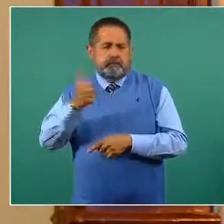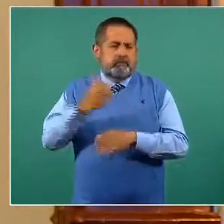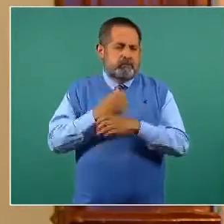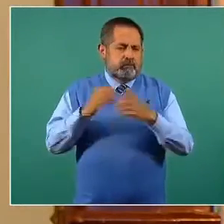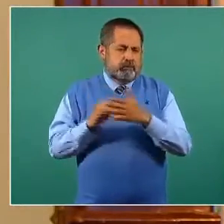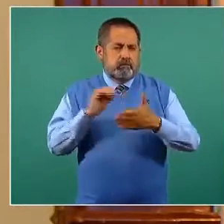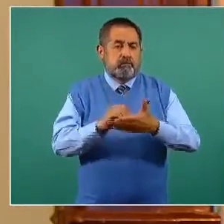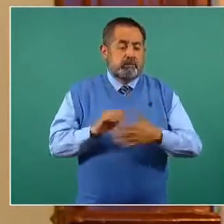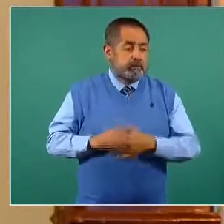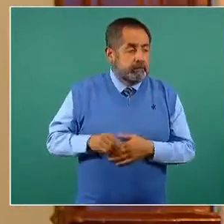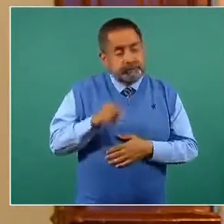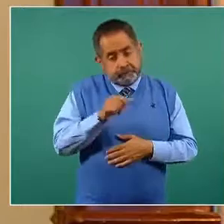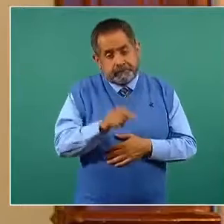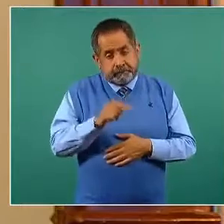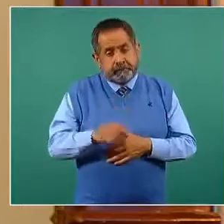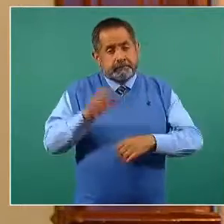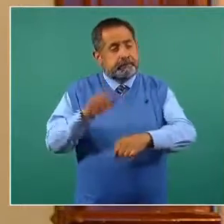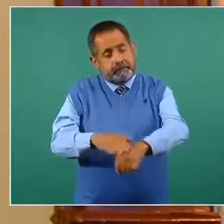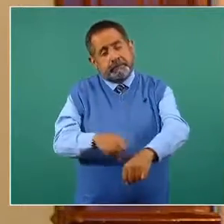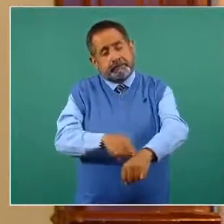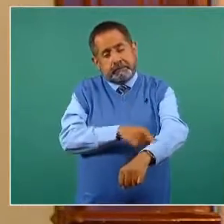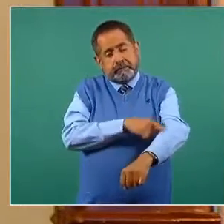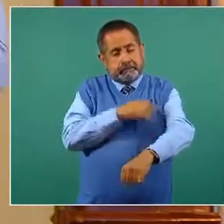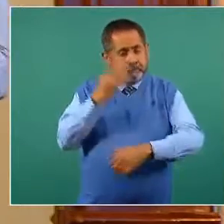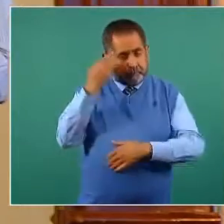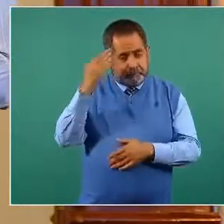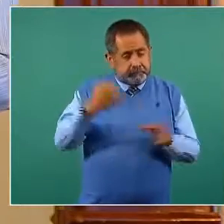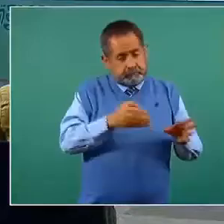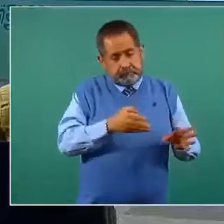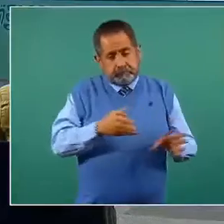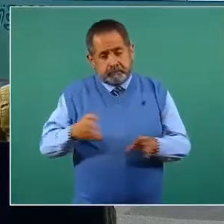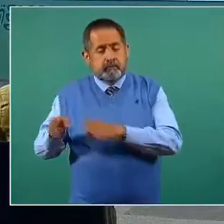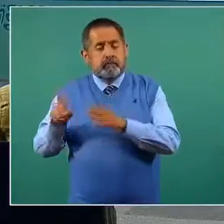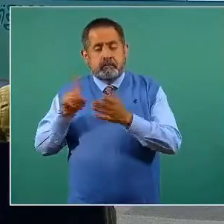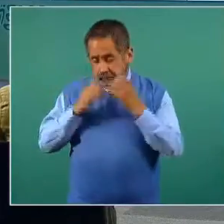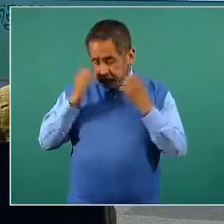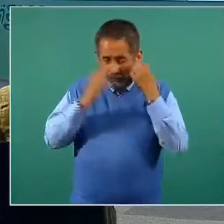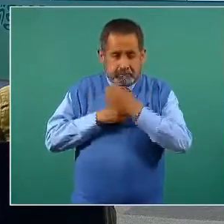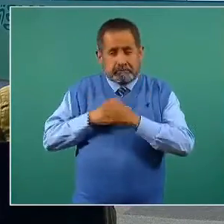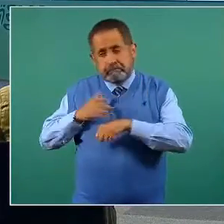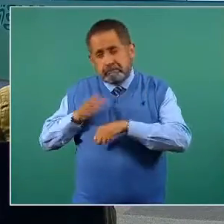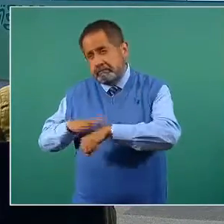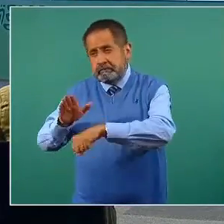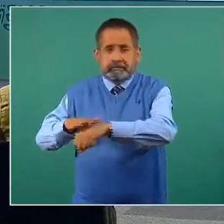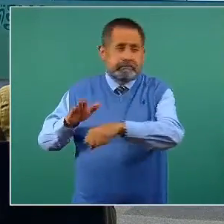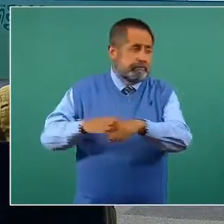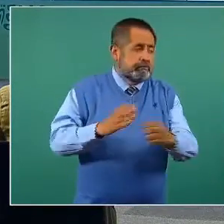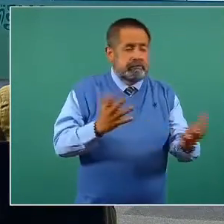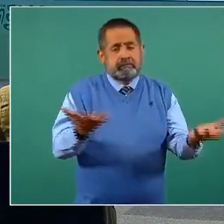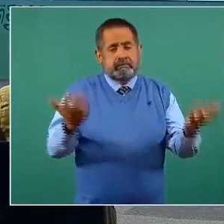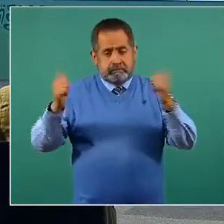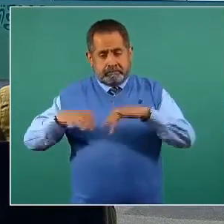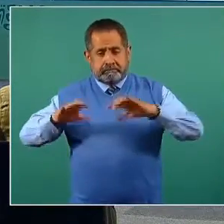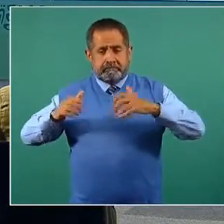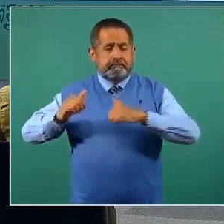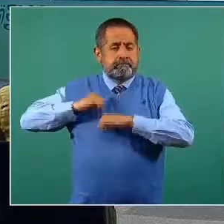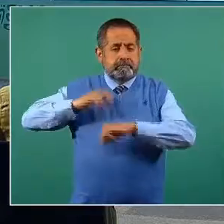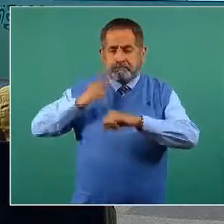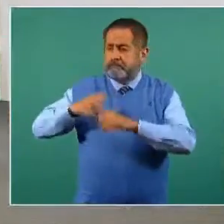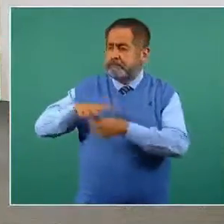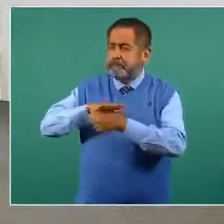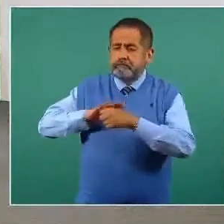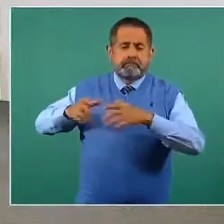un proceso un poco más tardado, porque obviamente se tiene que convocar al comité, sucede en niveles jurisdiccionales,